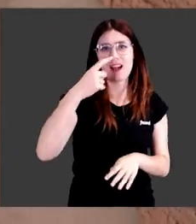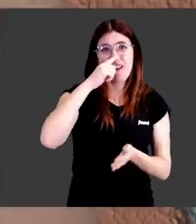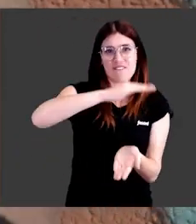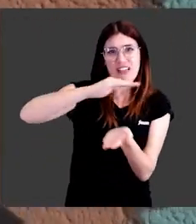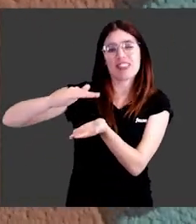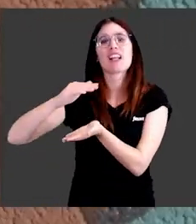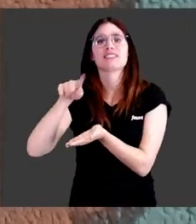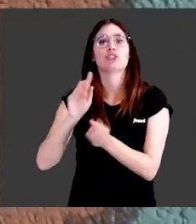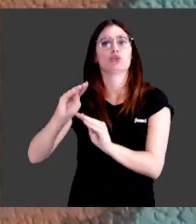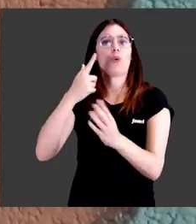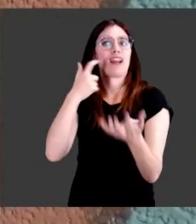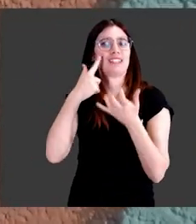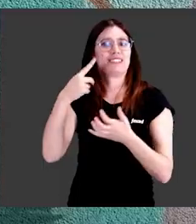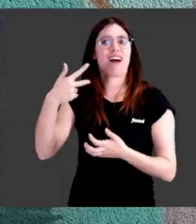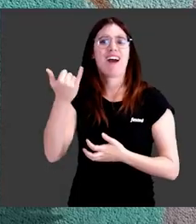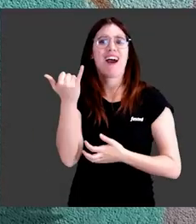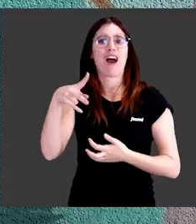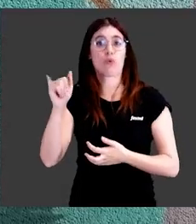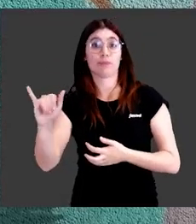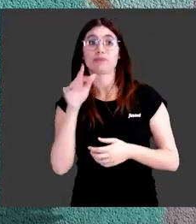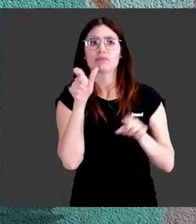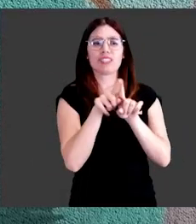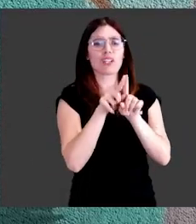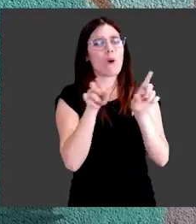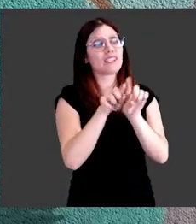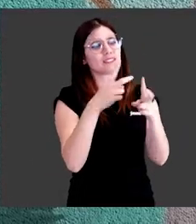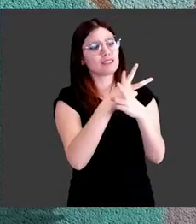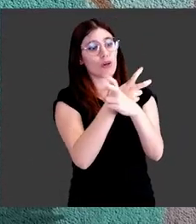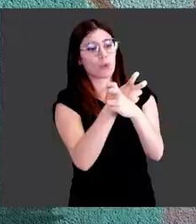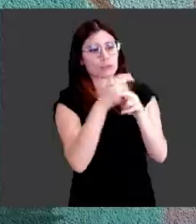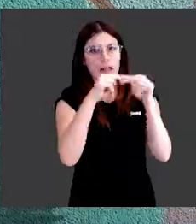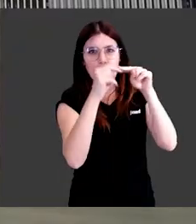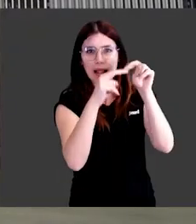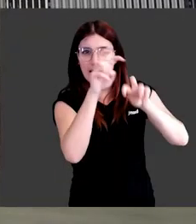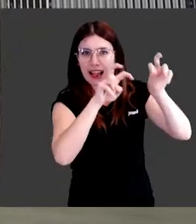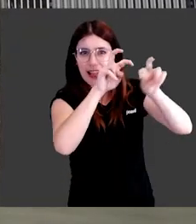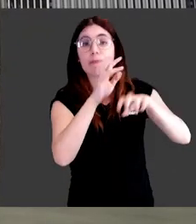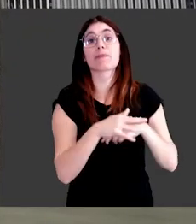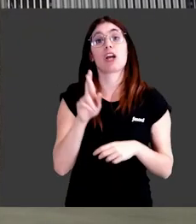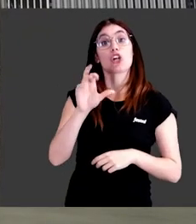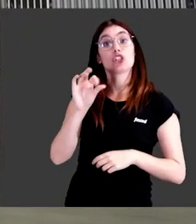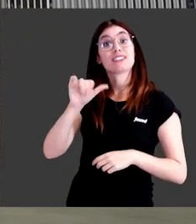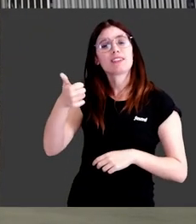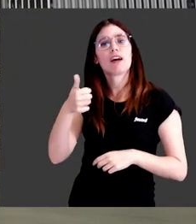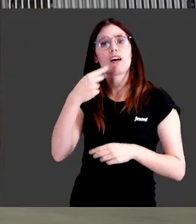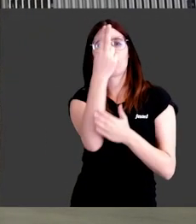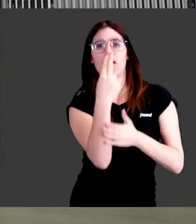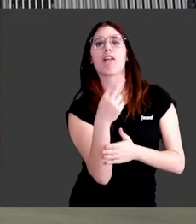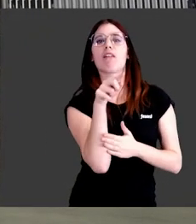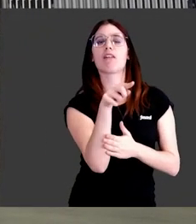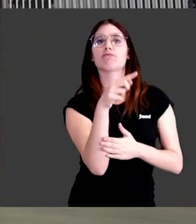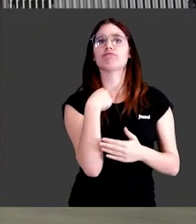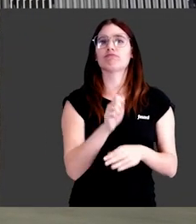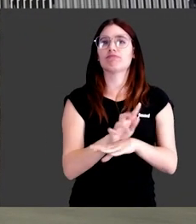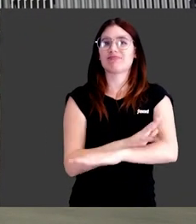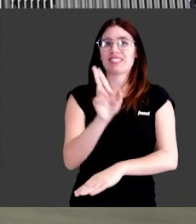ideadas por el artista Jajo. Son los niños que están pujando por unos y reparando en ese fil de aurato. Para Rosetta pintar este mural ha sido